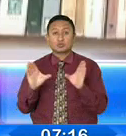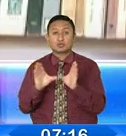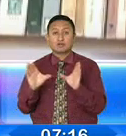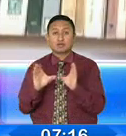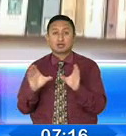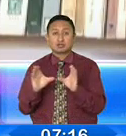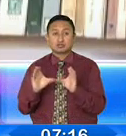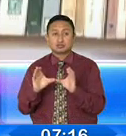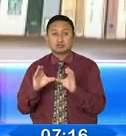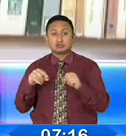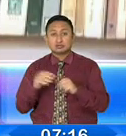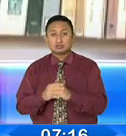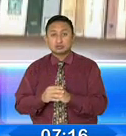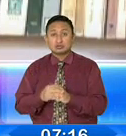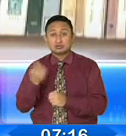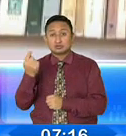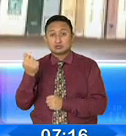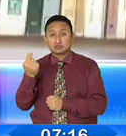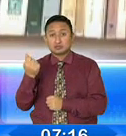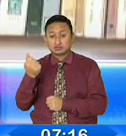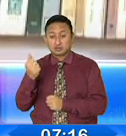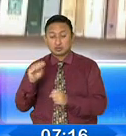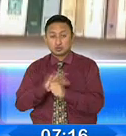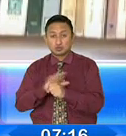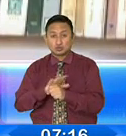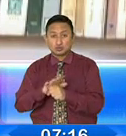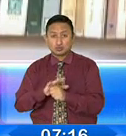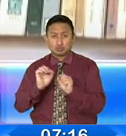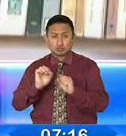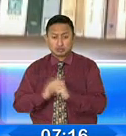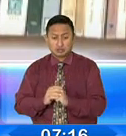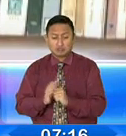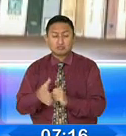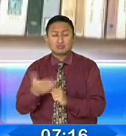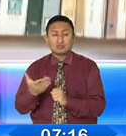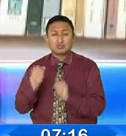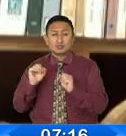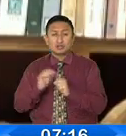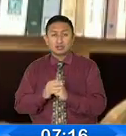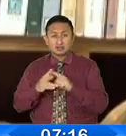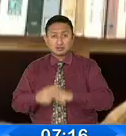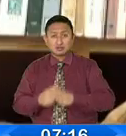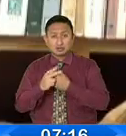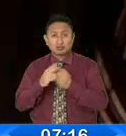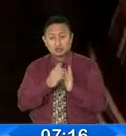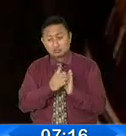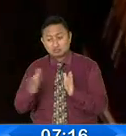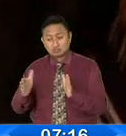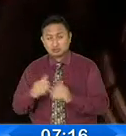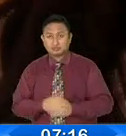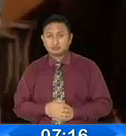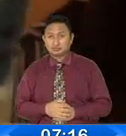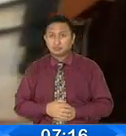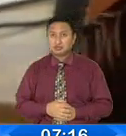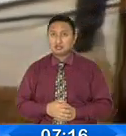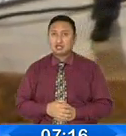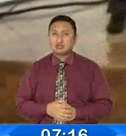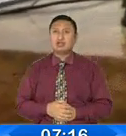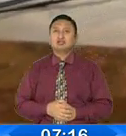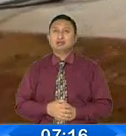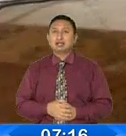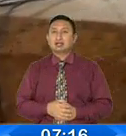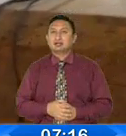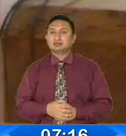de recursos económicos suficientes, sobre todo para el inicio de su estadía. Concluyó diciendo que esto afianzará